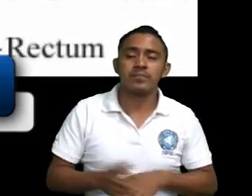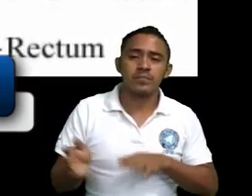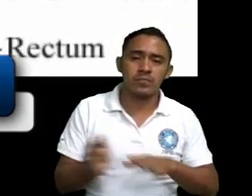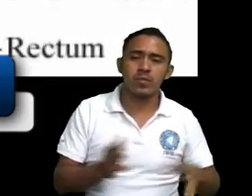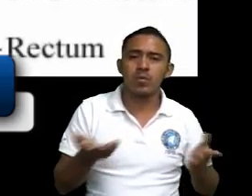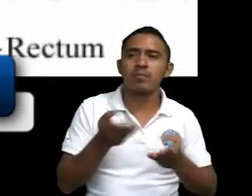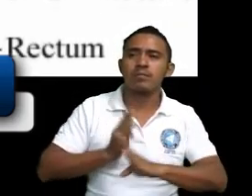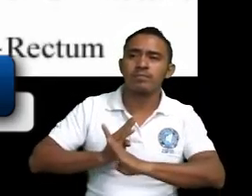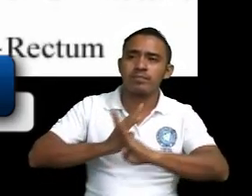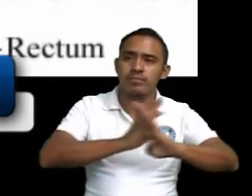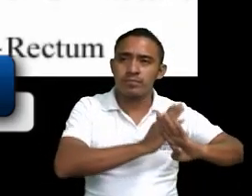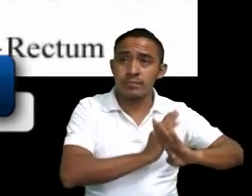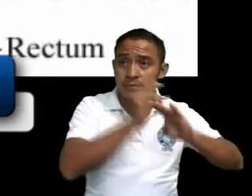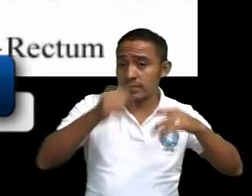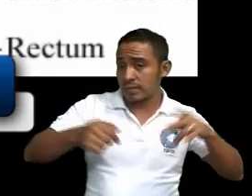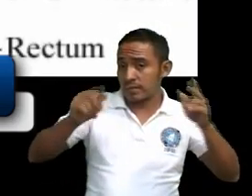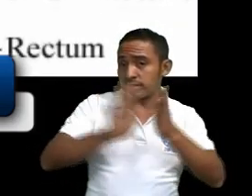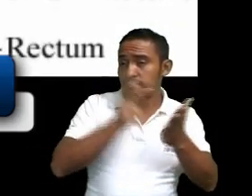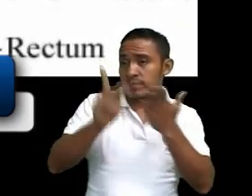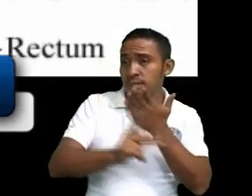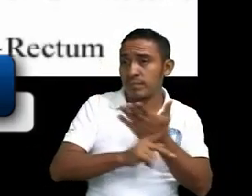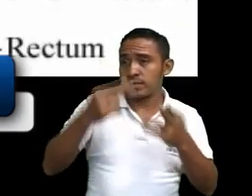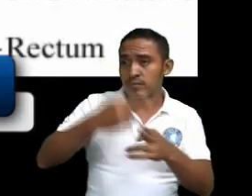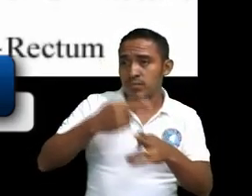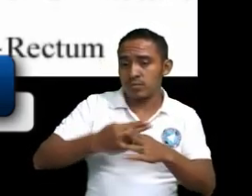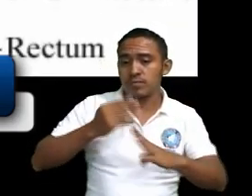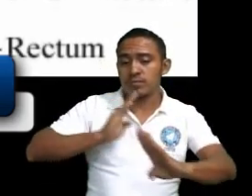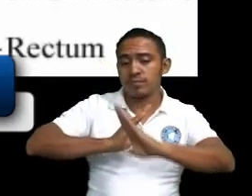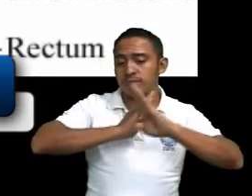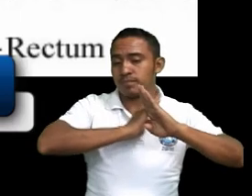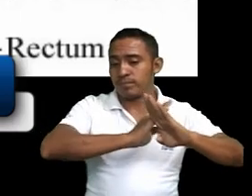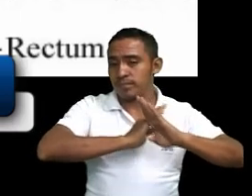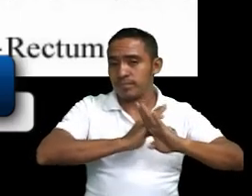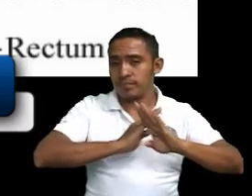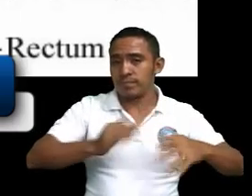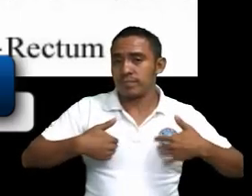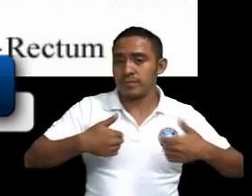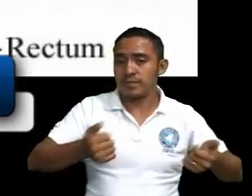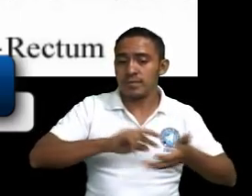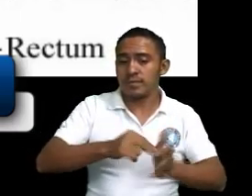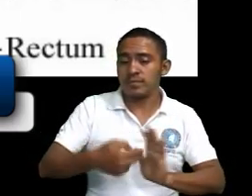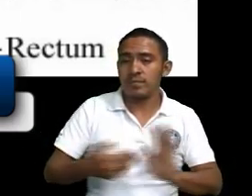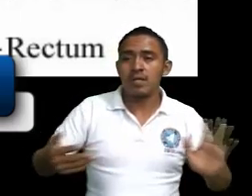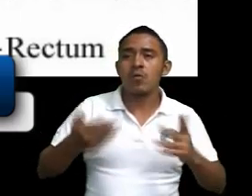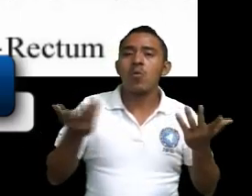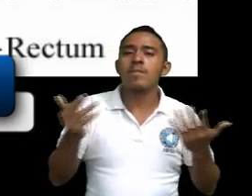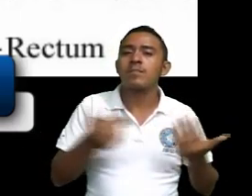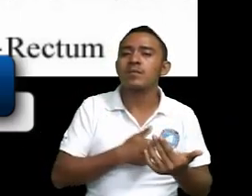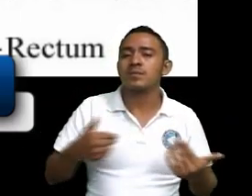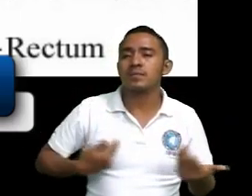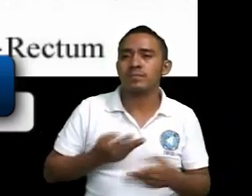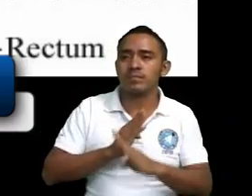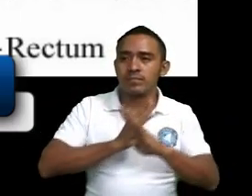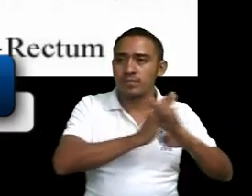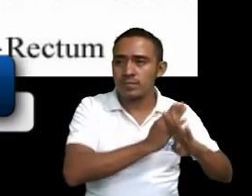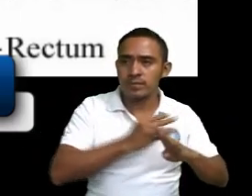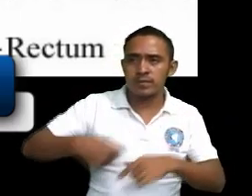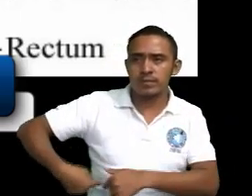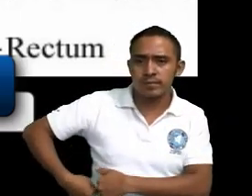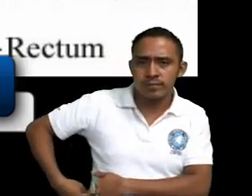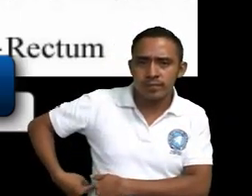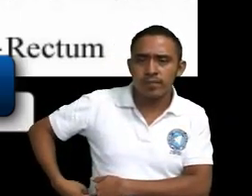de la prevención. Como este programa precisamente se llama Prevenir de Salud, hablemos de la prevención. ¿Se puede prevenir los